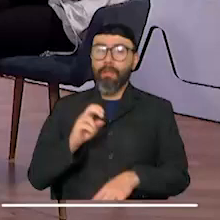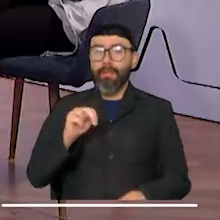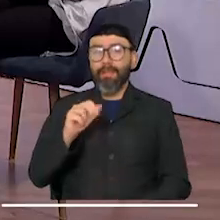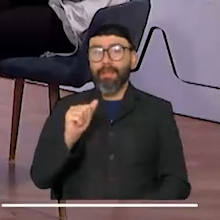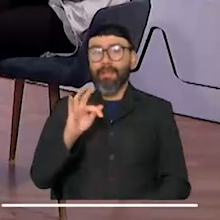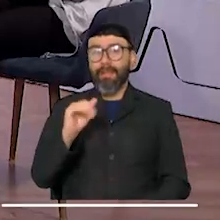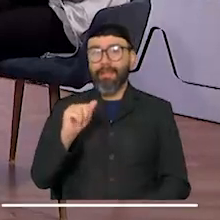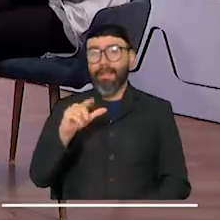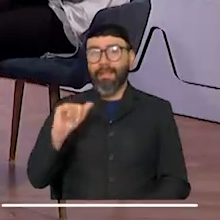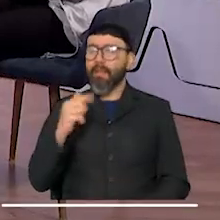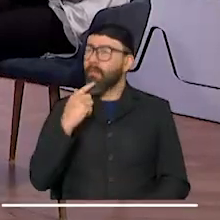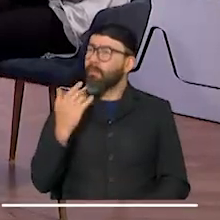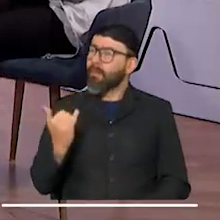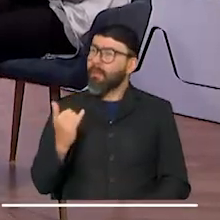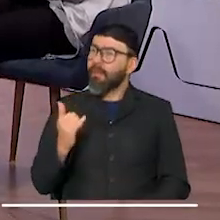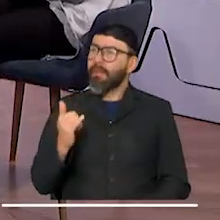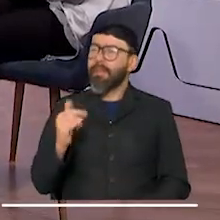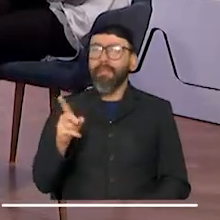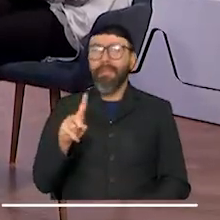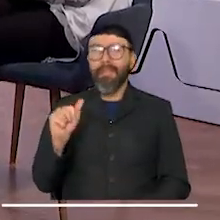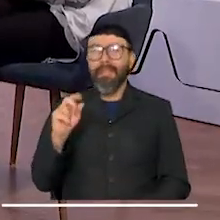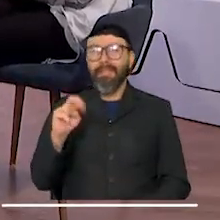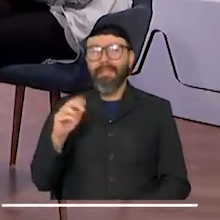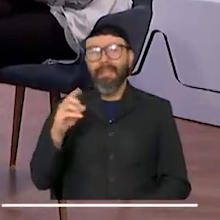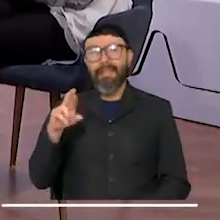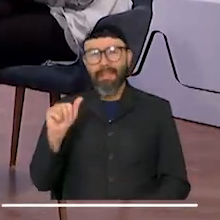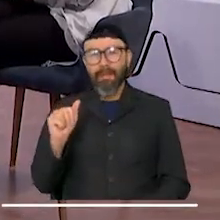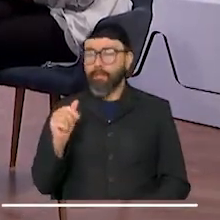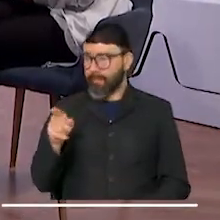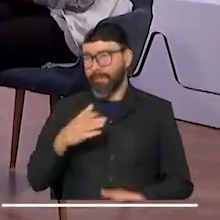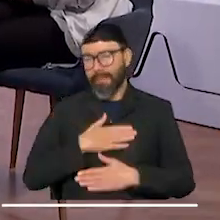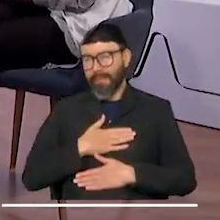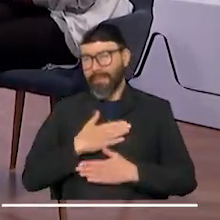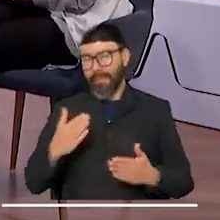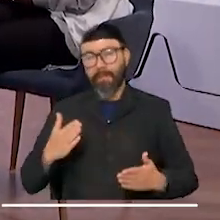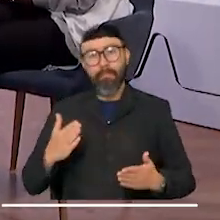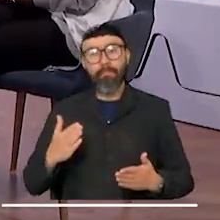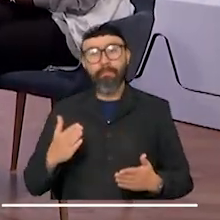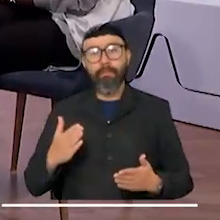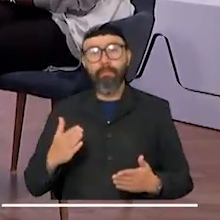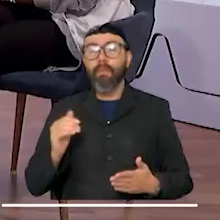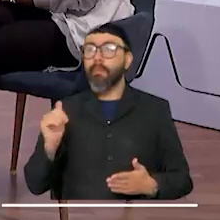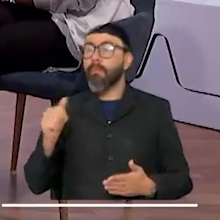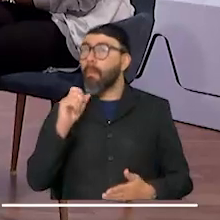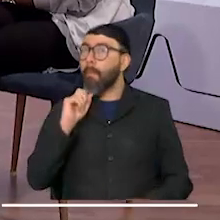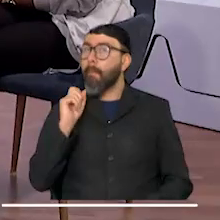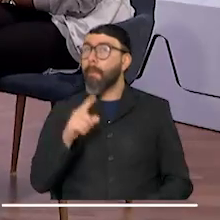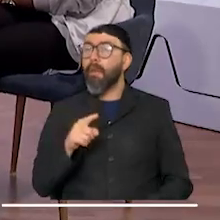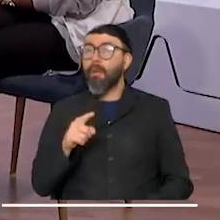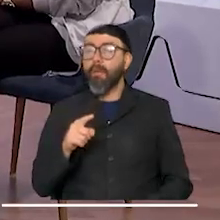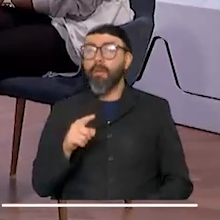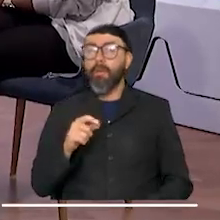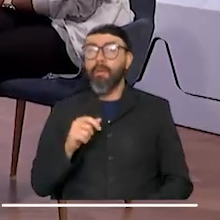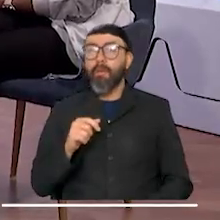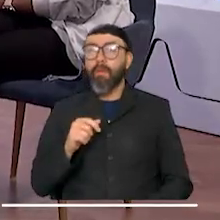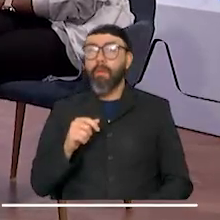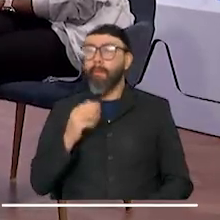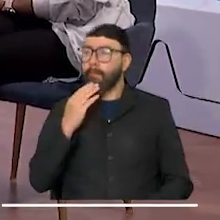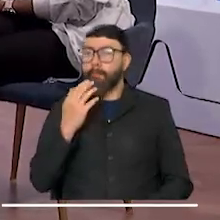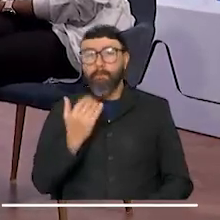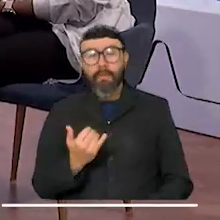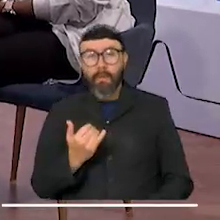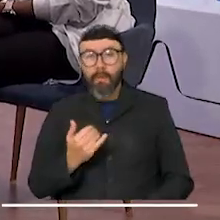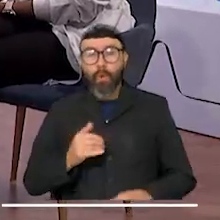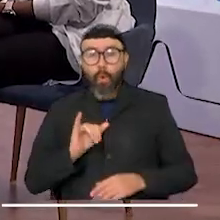Sandra Marley que saludamos un abrazo grande que nos pregunta Cuándo se cae el útero